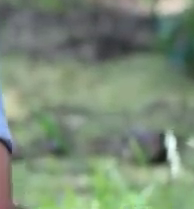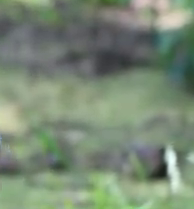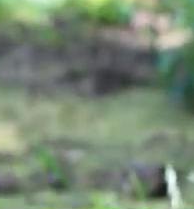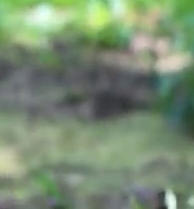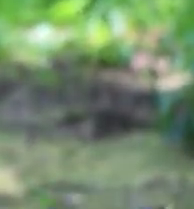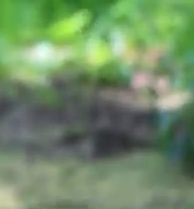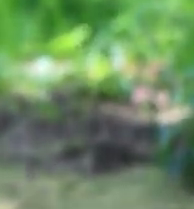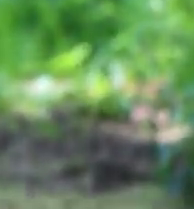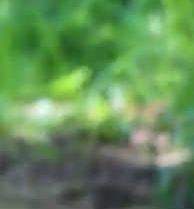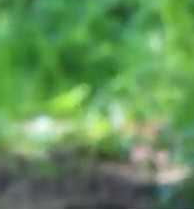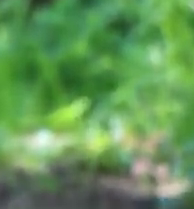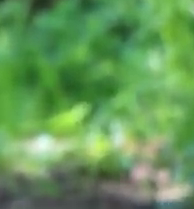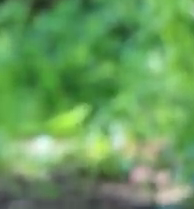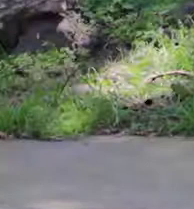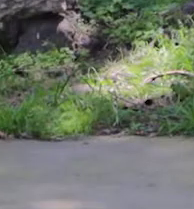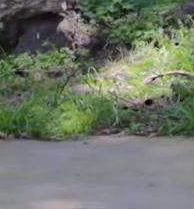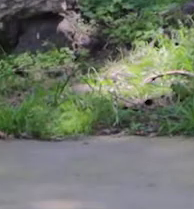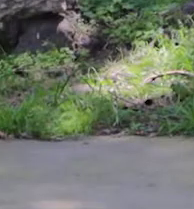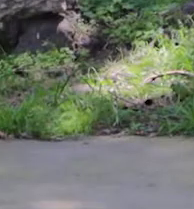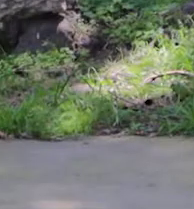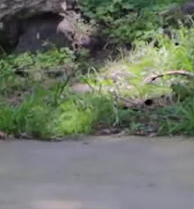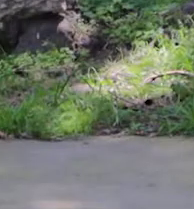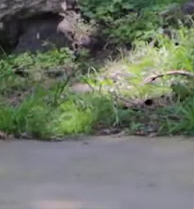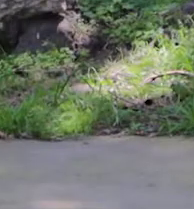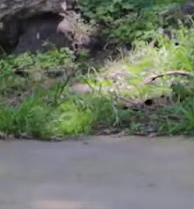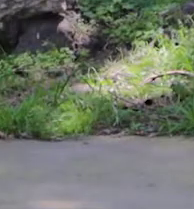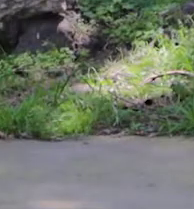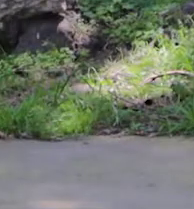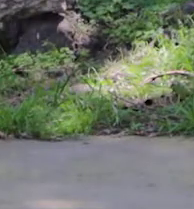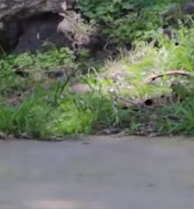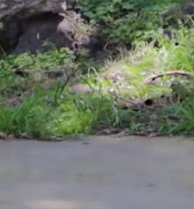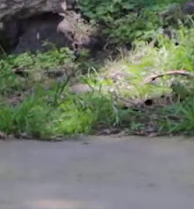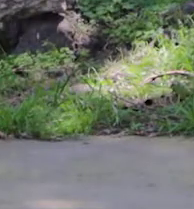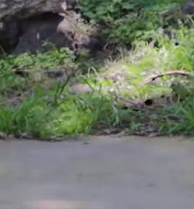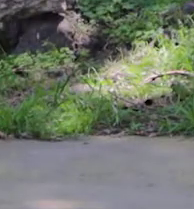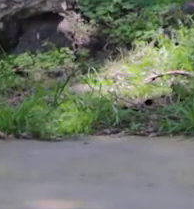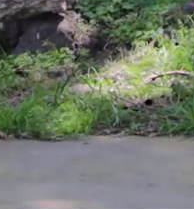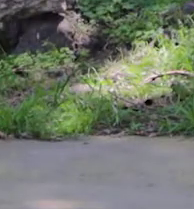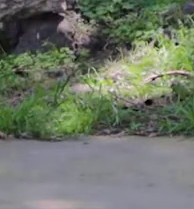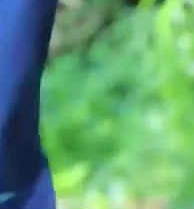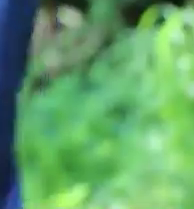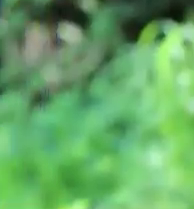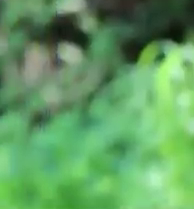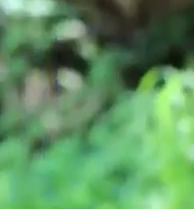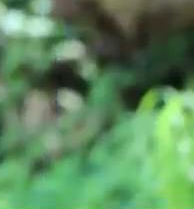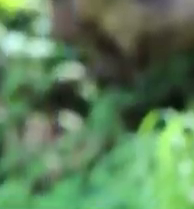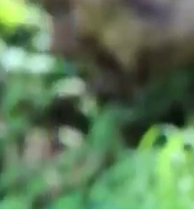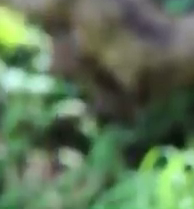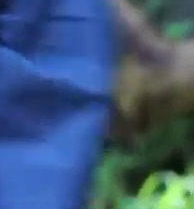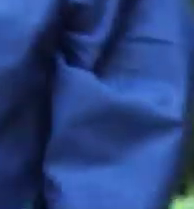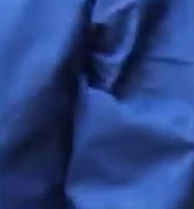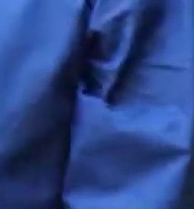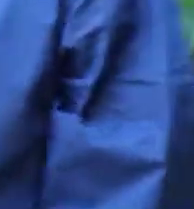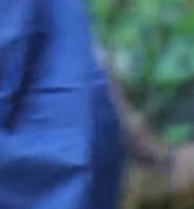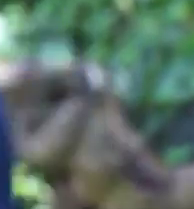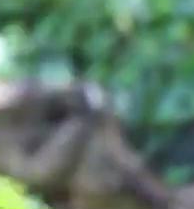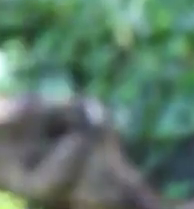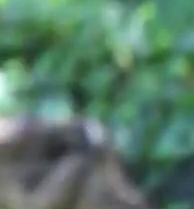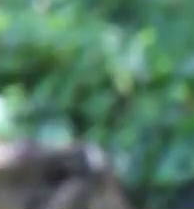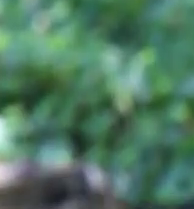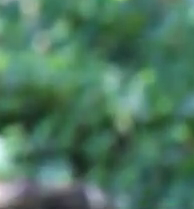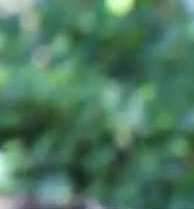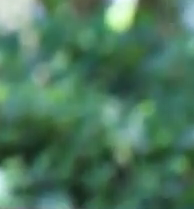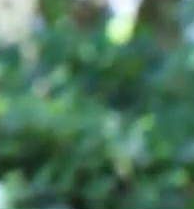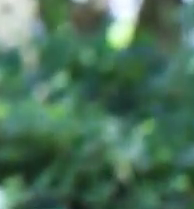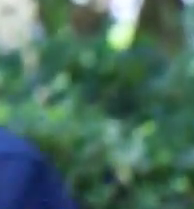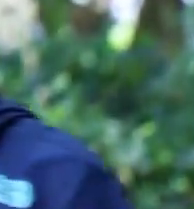una más descansamos nuestros piecitos los pies los pies nos